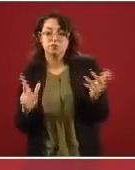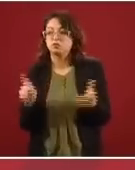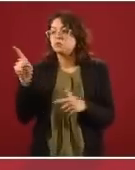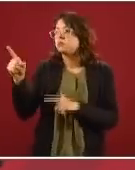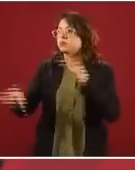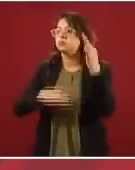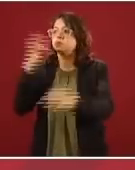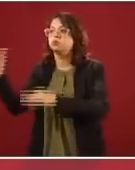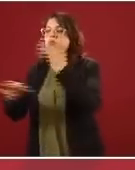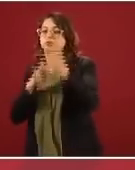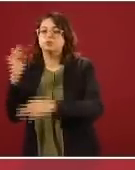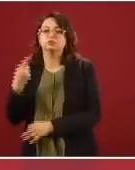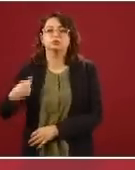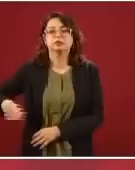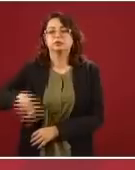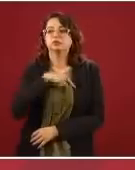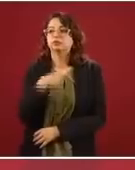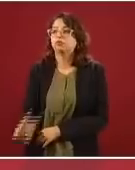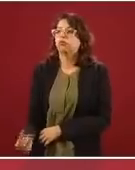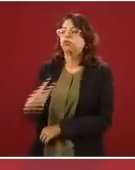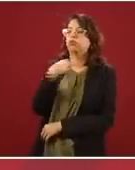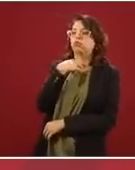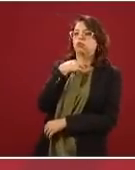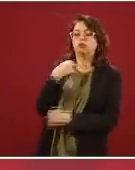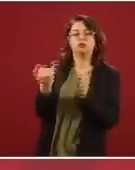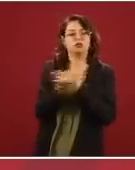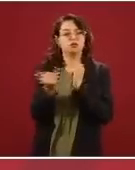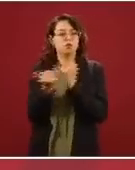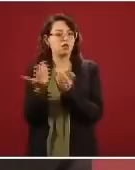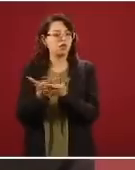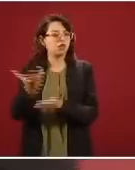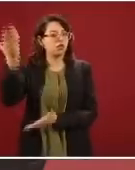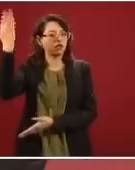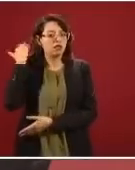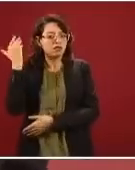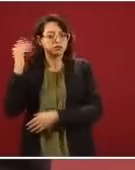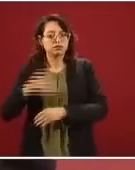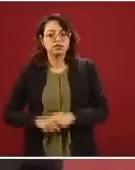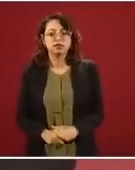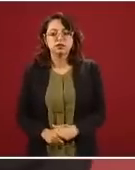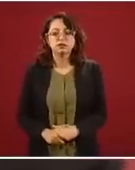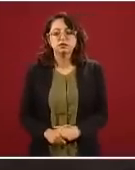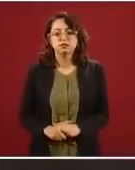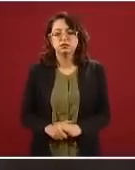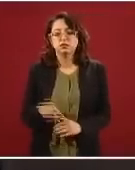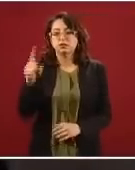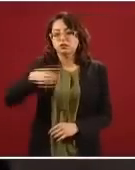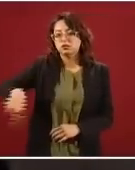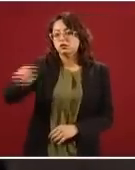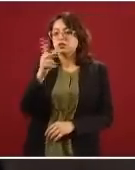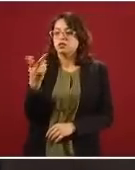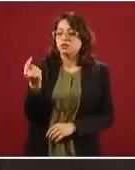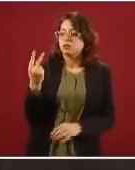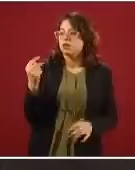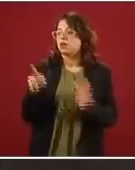arrinconados como era antes. Era una especie de chantaje.